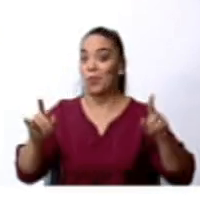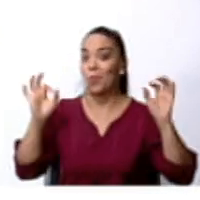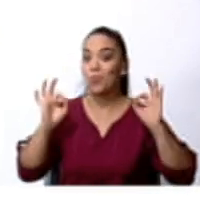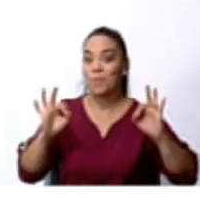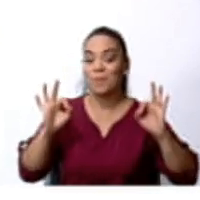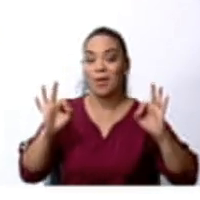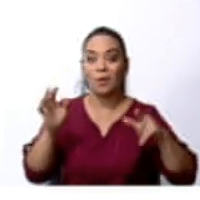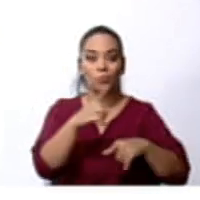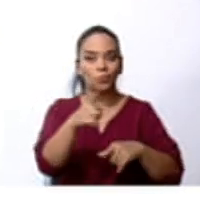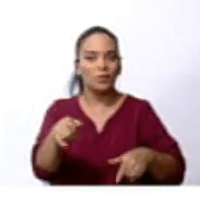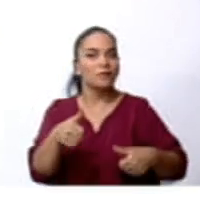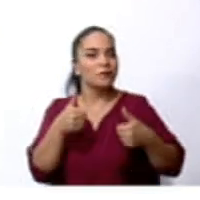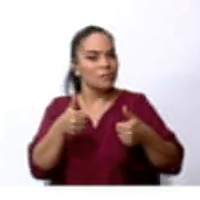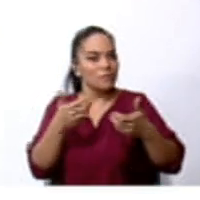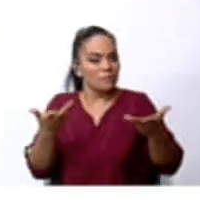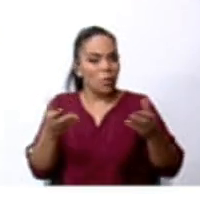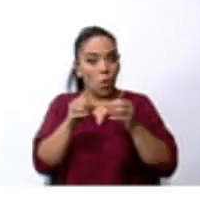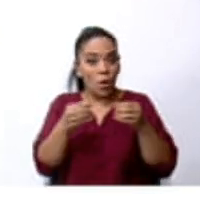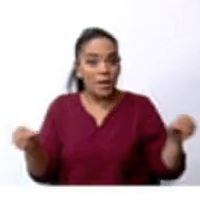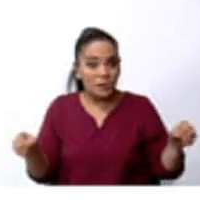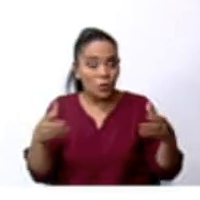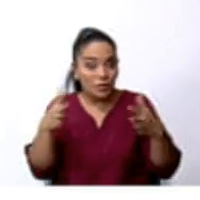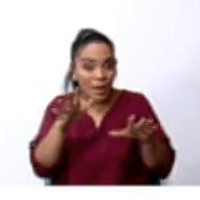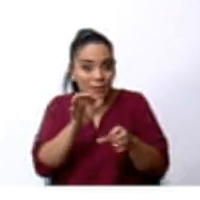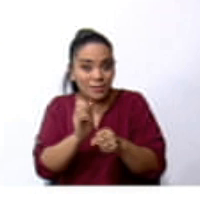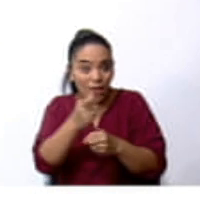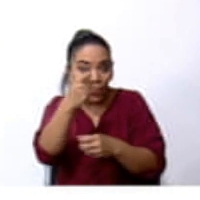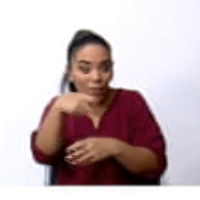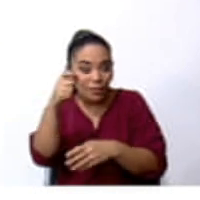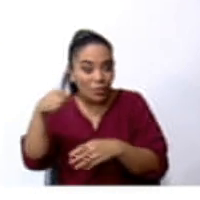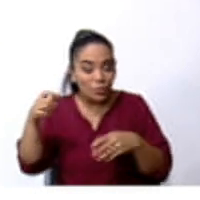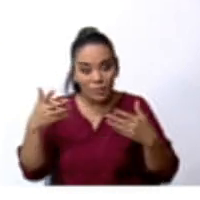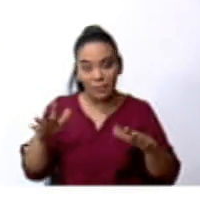cómo les está quedando esa oración en la letra cursiva.